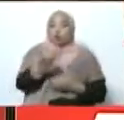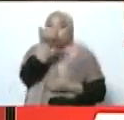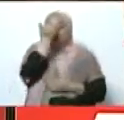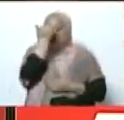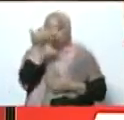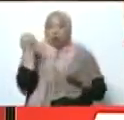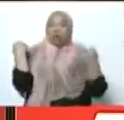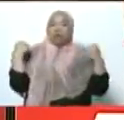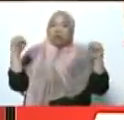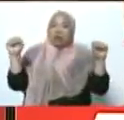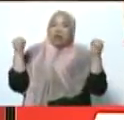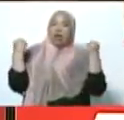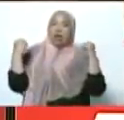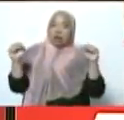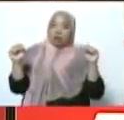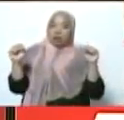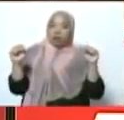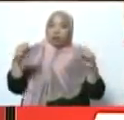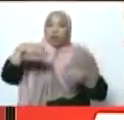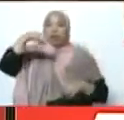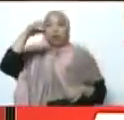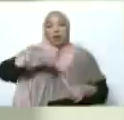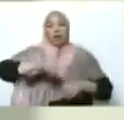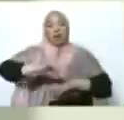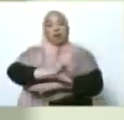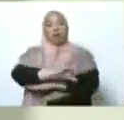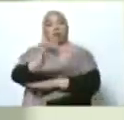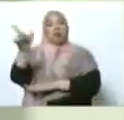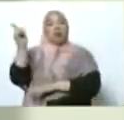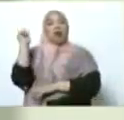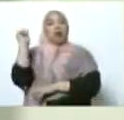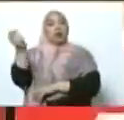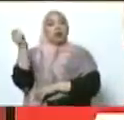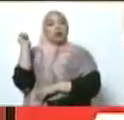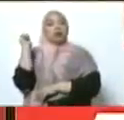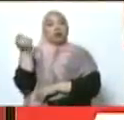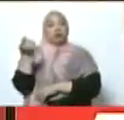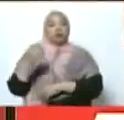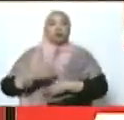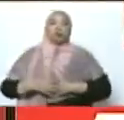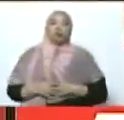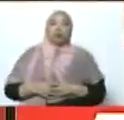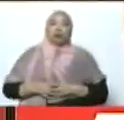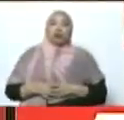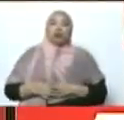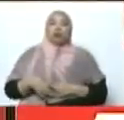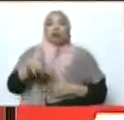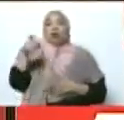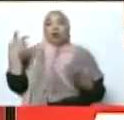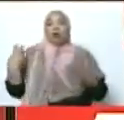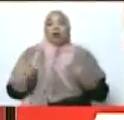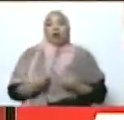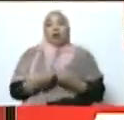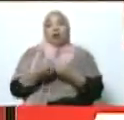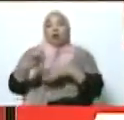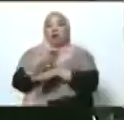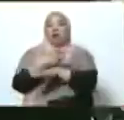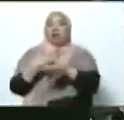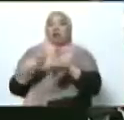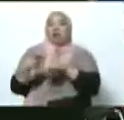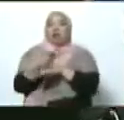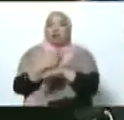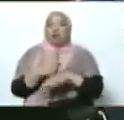tarea. Para el Estado Táchira, enlace, Freddy Bernal, compañero gobernador.